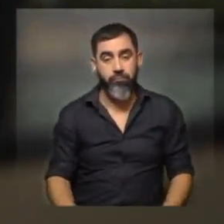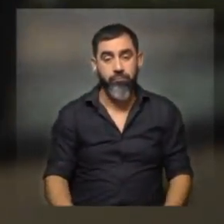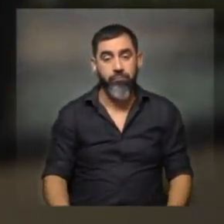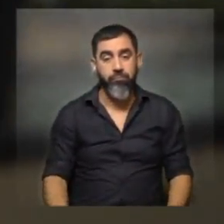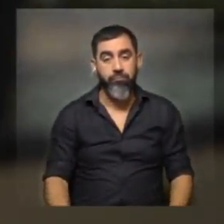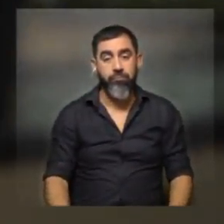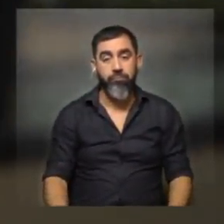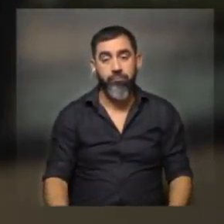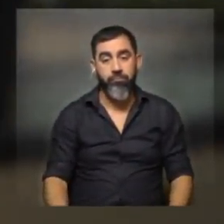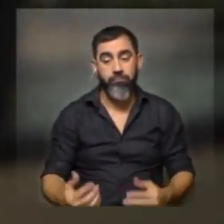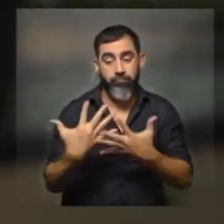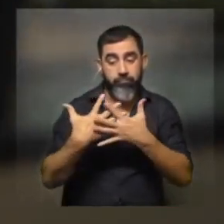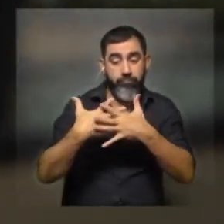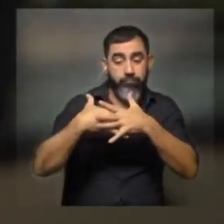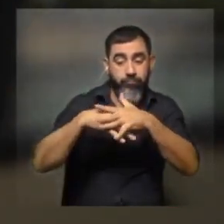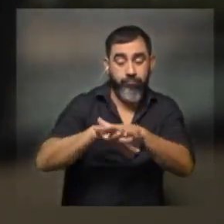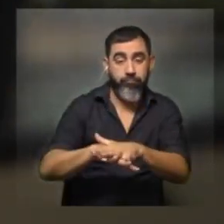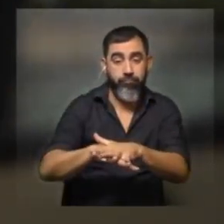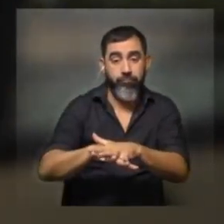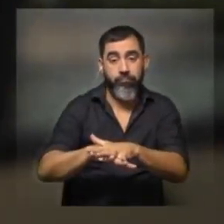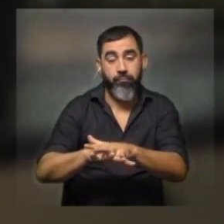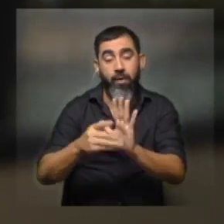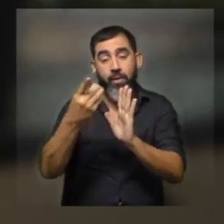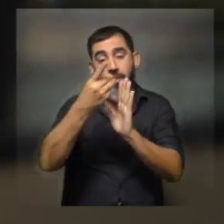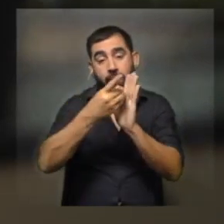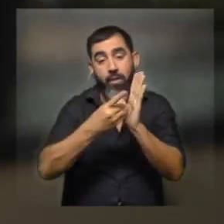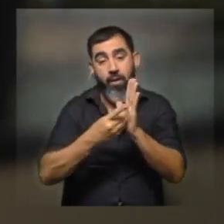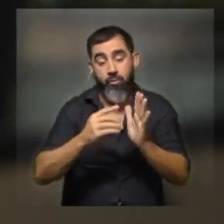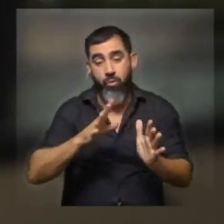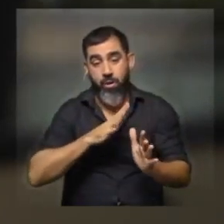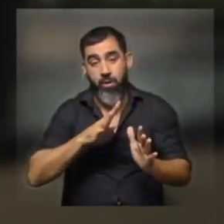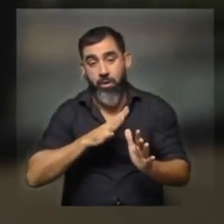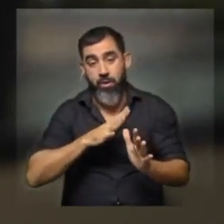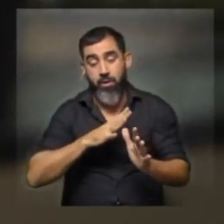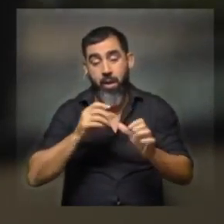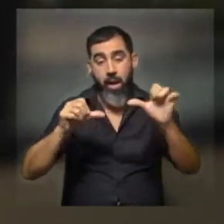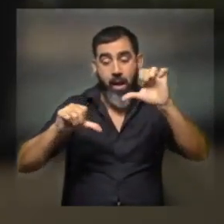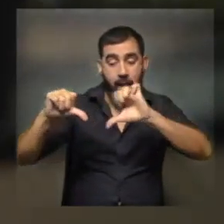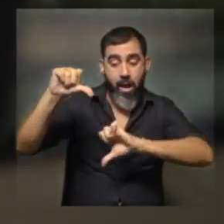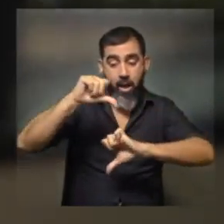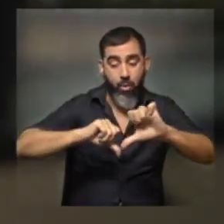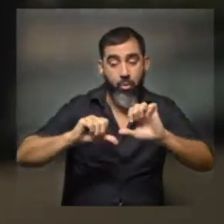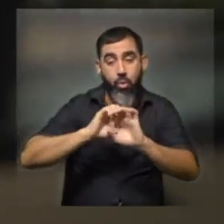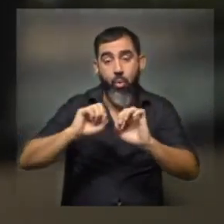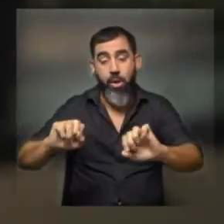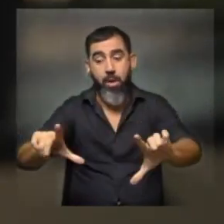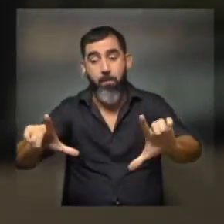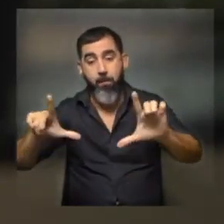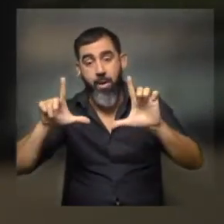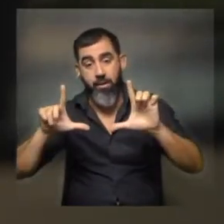ese pasamiento entre los datos que uno obtiene, ya sea de laboratorio, ya sea de